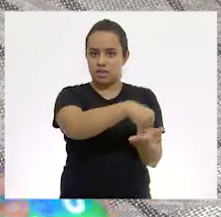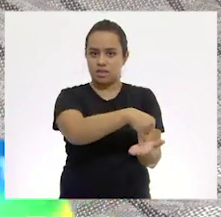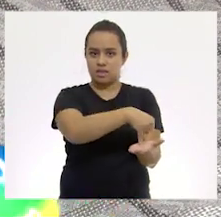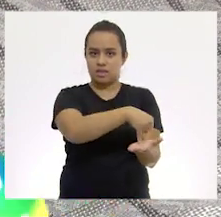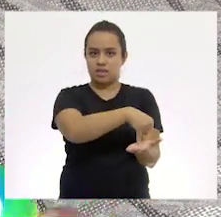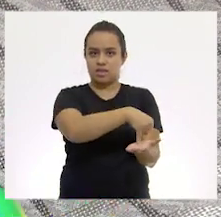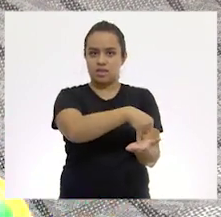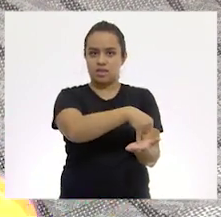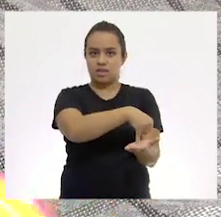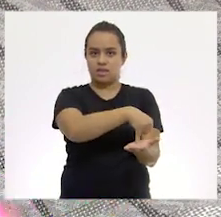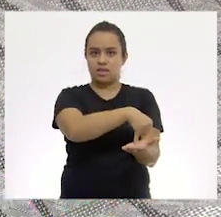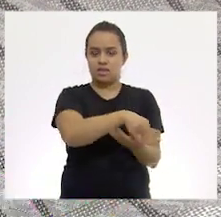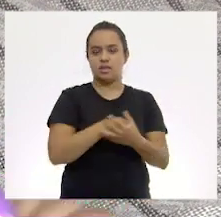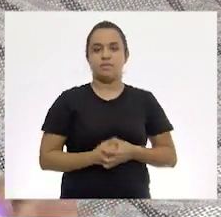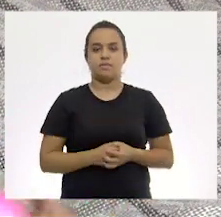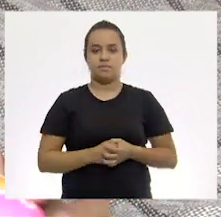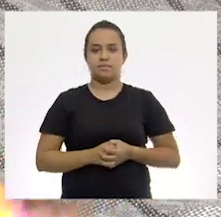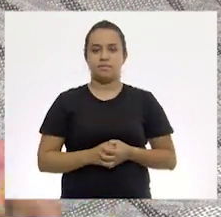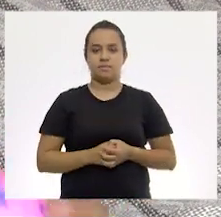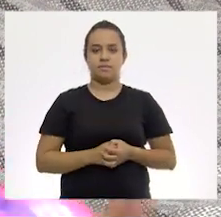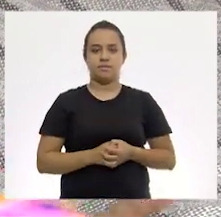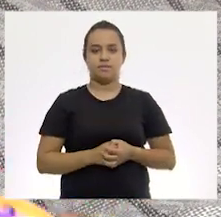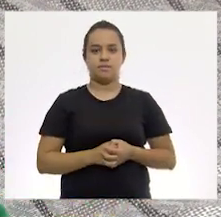es la de Ronda.